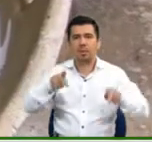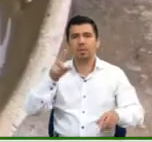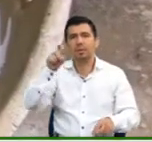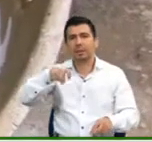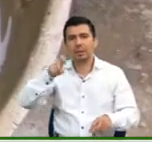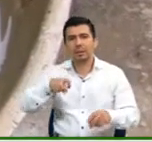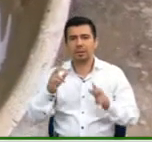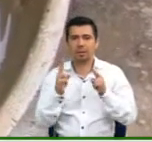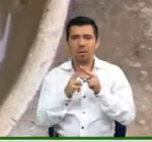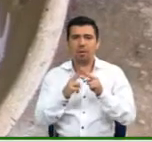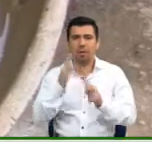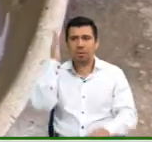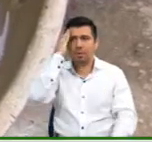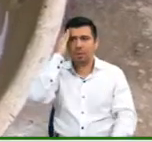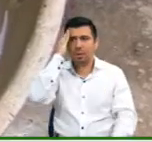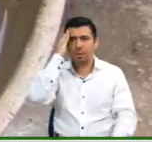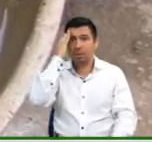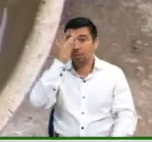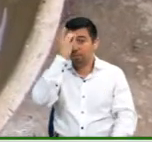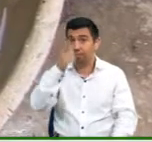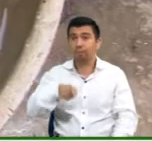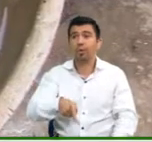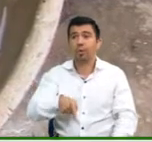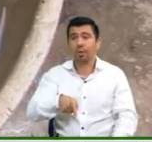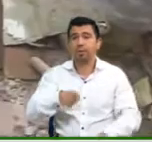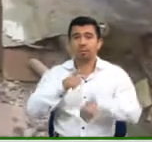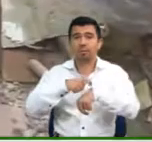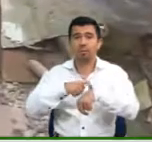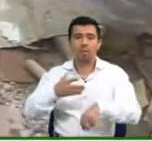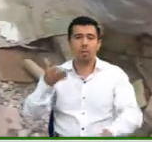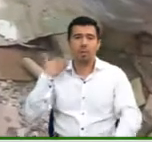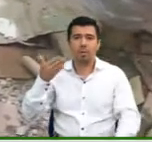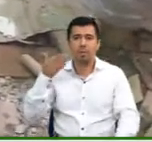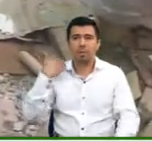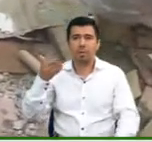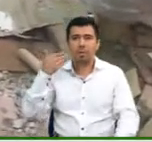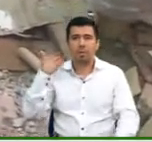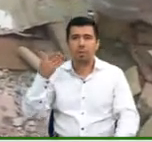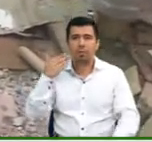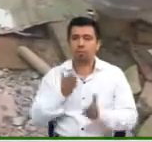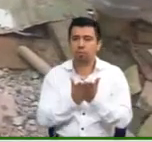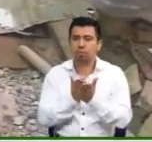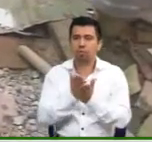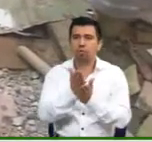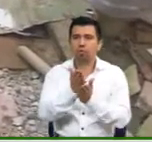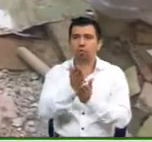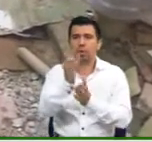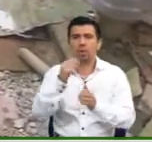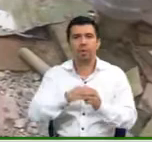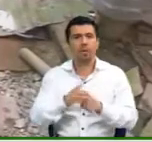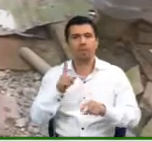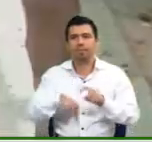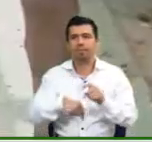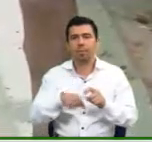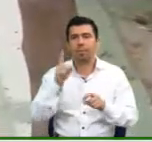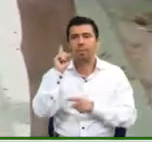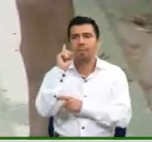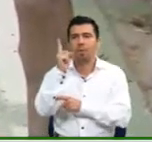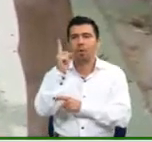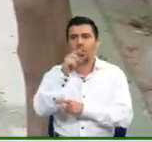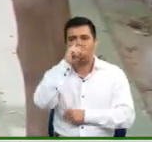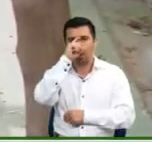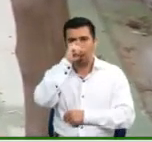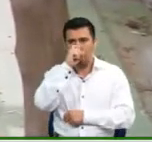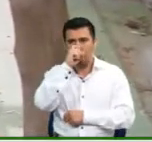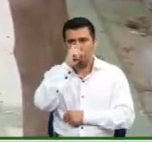en este tiempo es decía y no podemos bajar la guardia y seguir con las políticas de ahorro y lograr